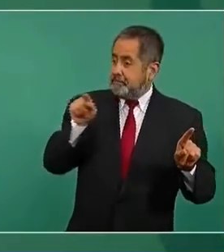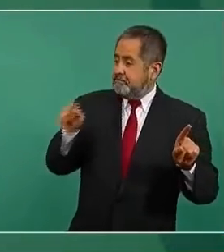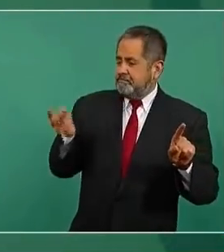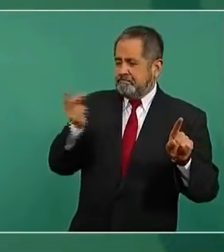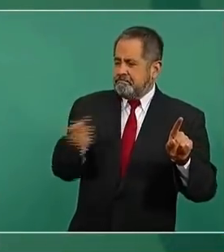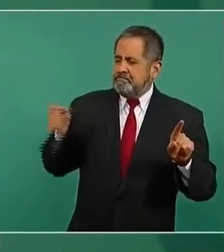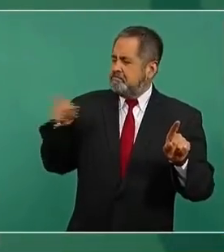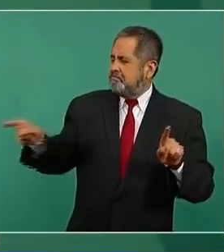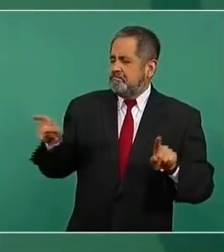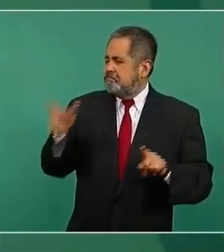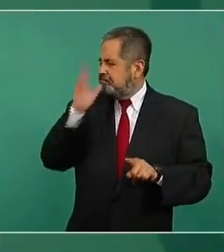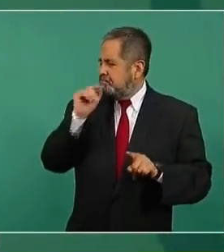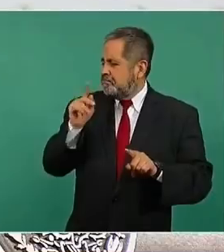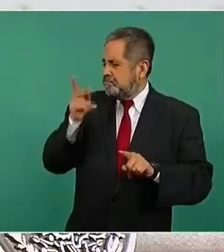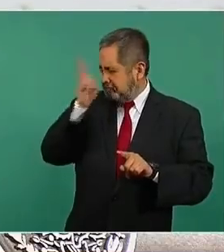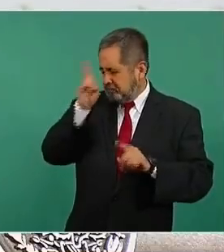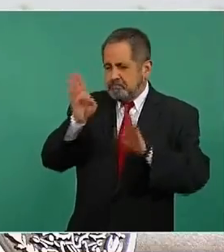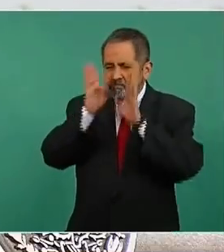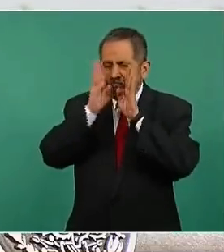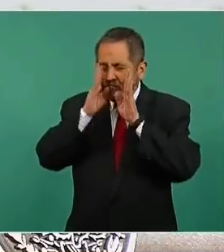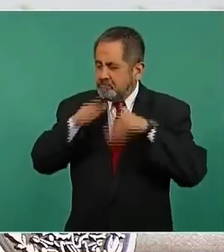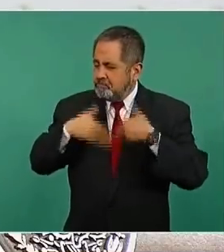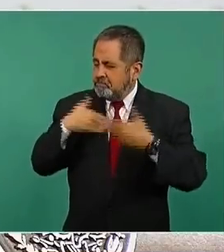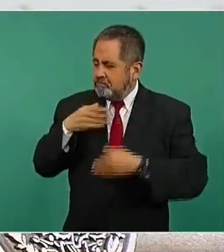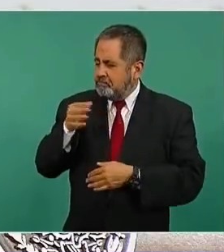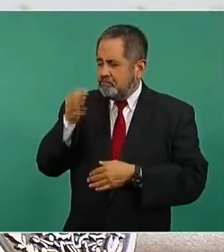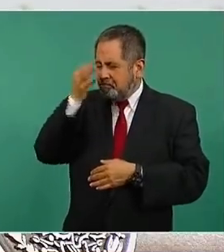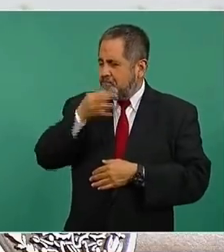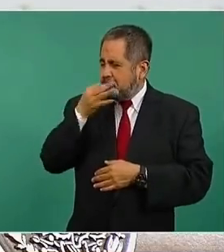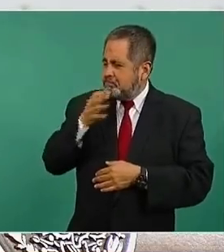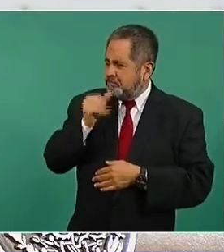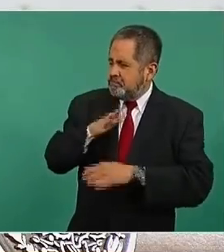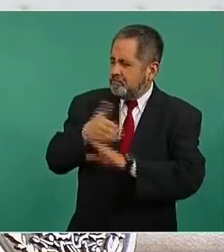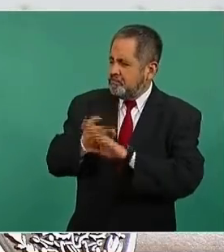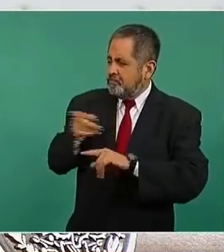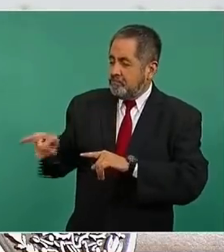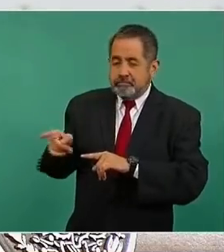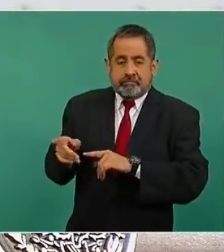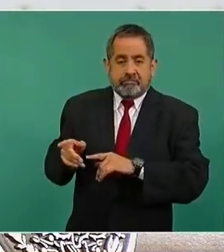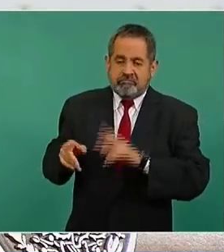excomunión el arzobispo en contra del virrey,